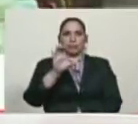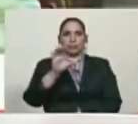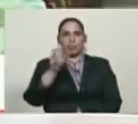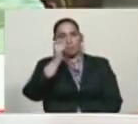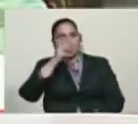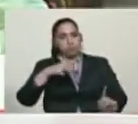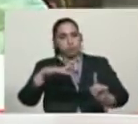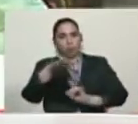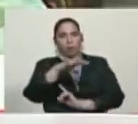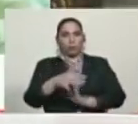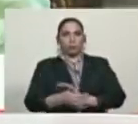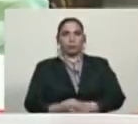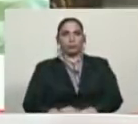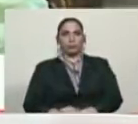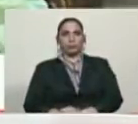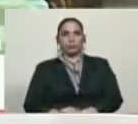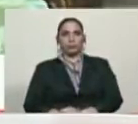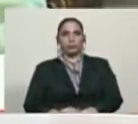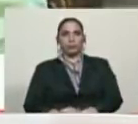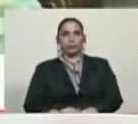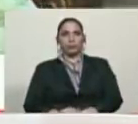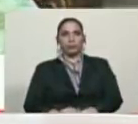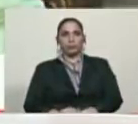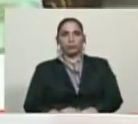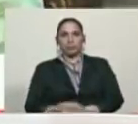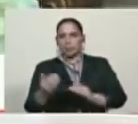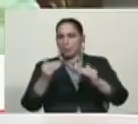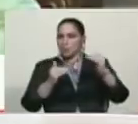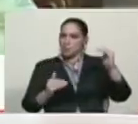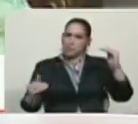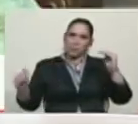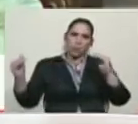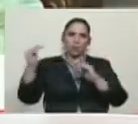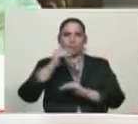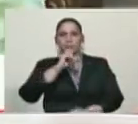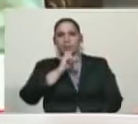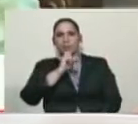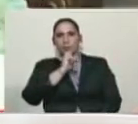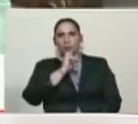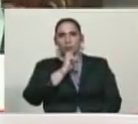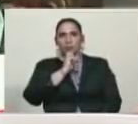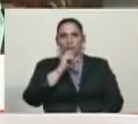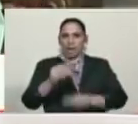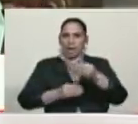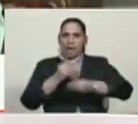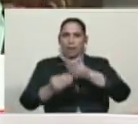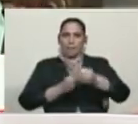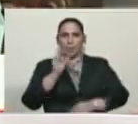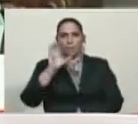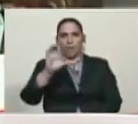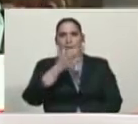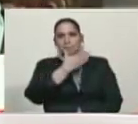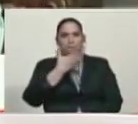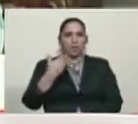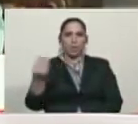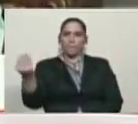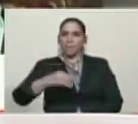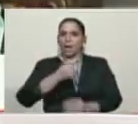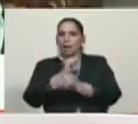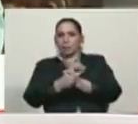pueblo nos pongamos por encima de las dificultades y hagamos un país mejor más